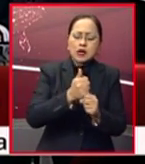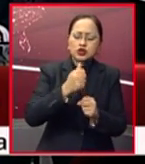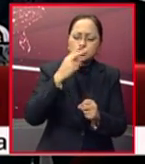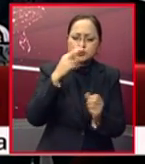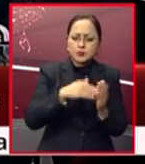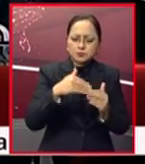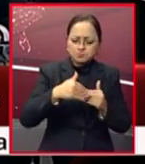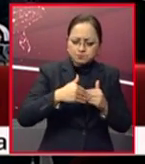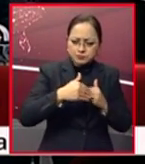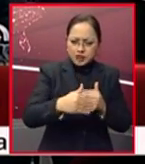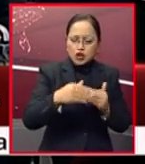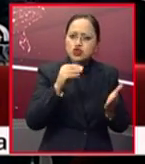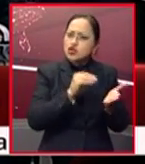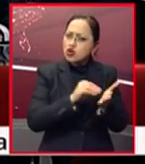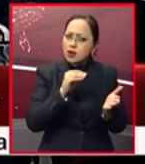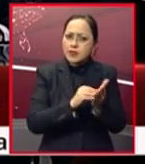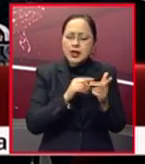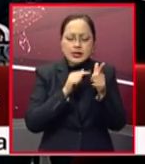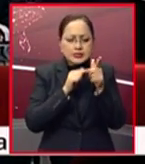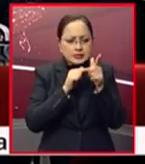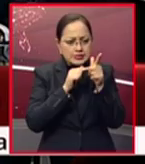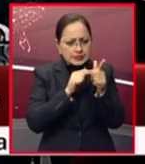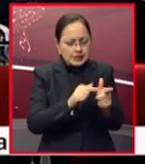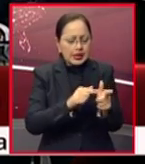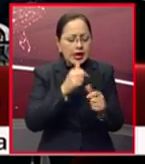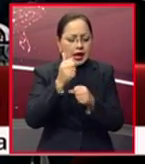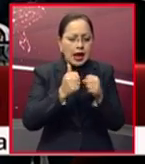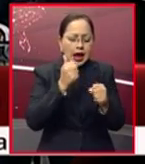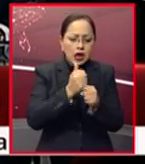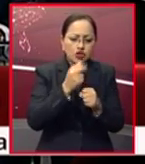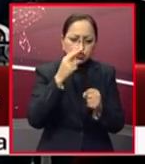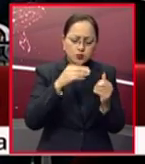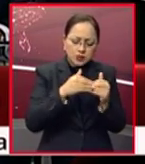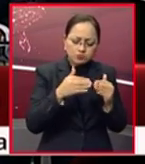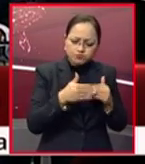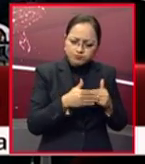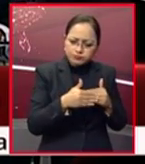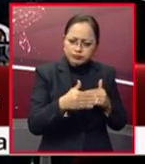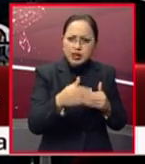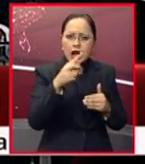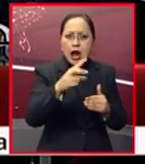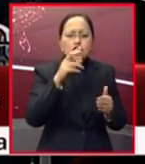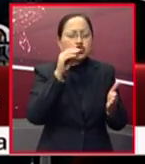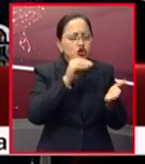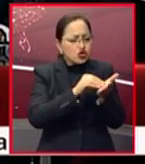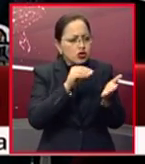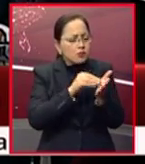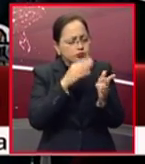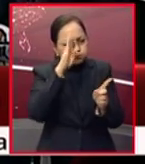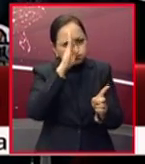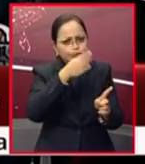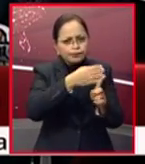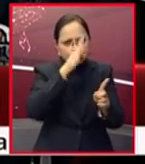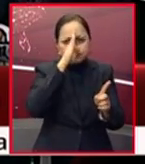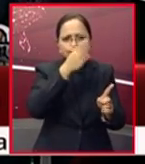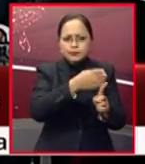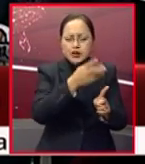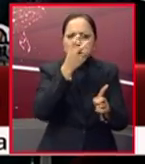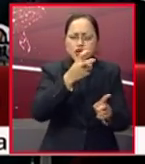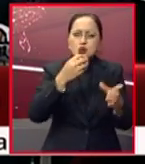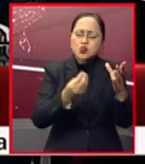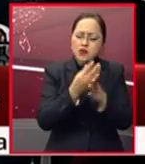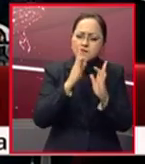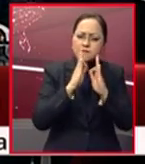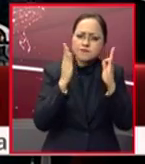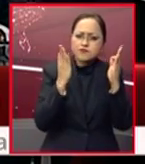aún hoy, de lleno ya en el siglo XXI, lo siguen definiendo en el escenario de una nueva